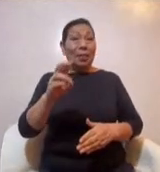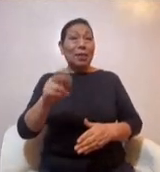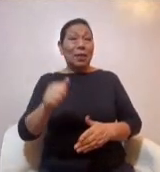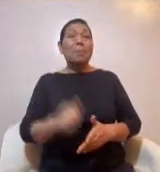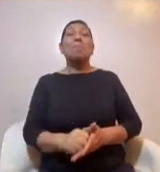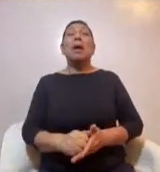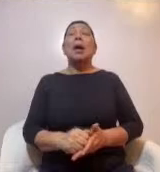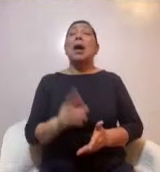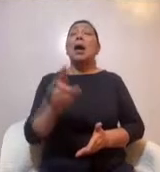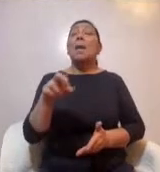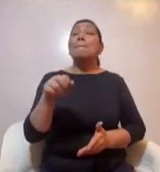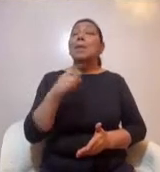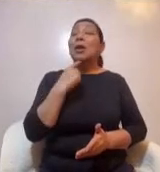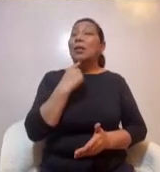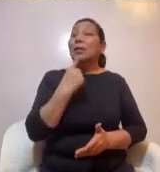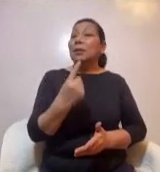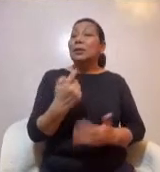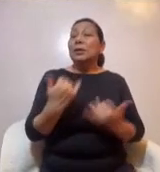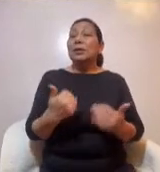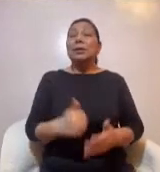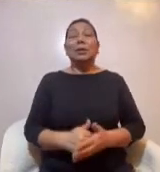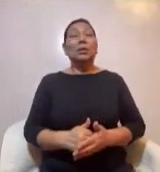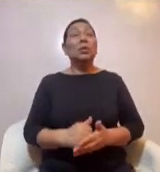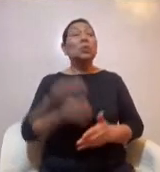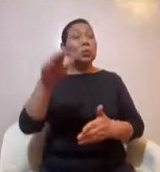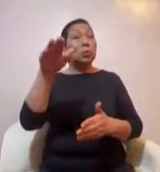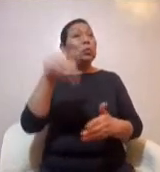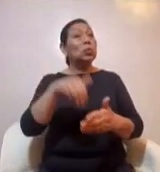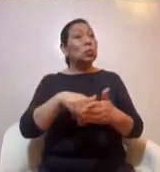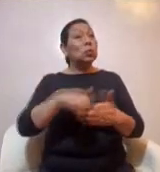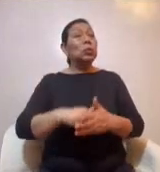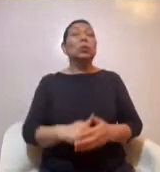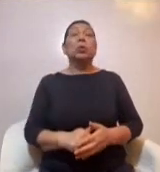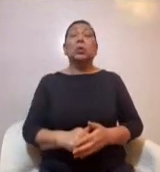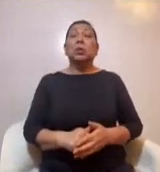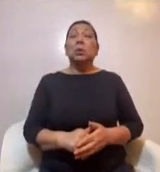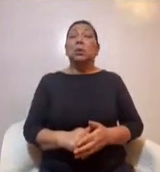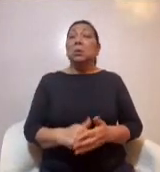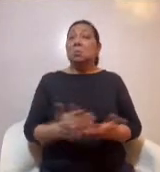magistrada Ledesma y también el magistrado Espinosa resaltan en su voto.